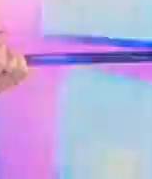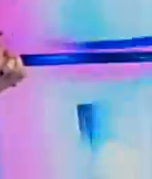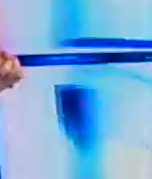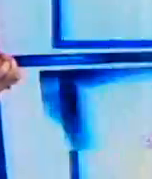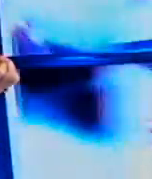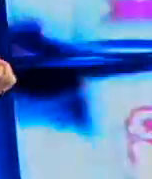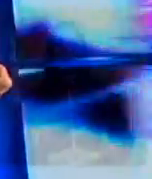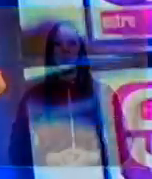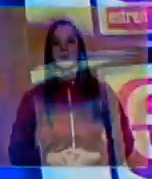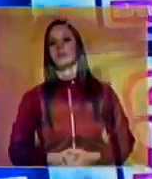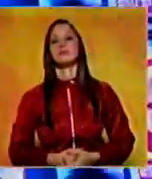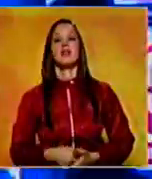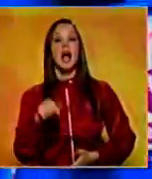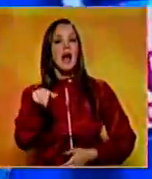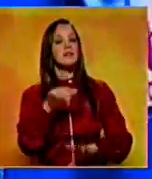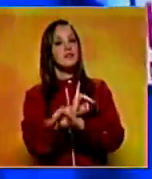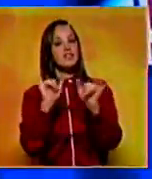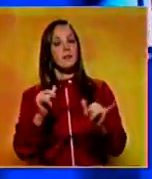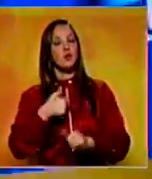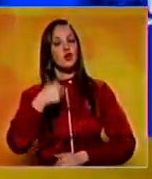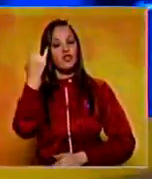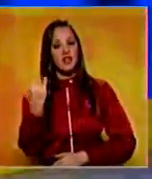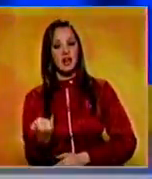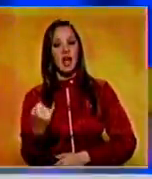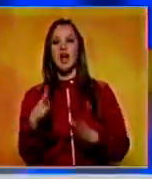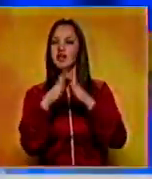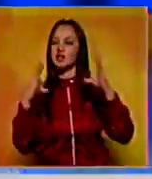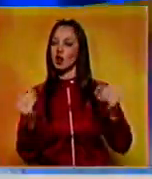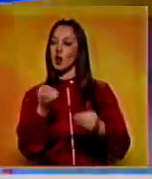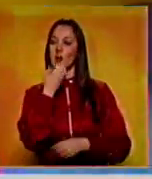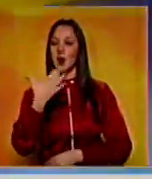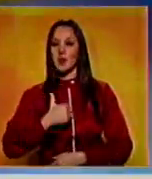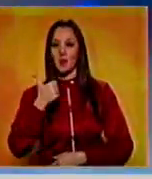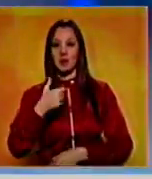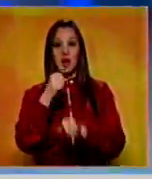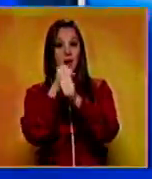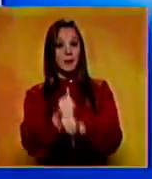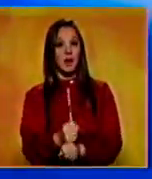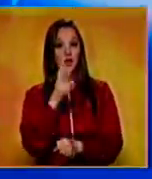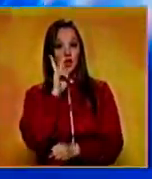Y así llegamos una vez más al final. Yo soy Federica Guzmán, que tengan buen provecho y los espero esta noche aquí en